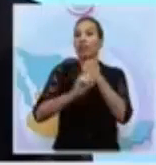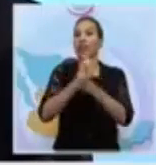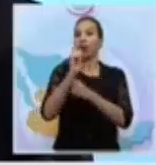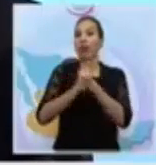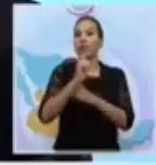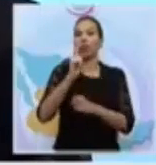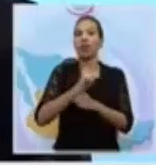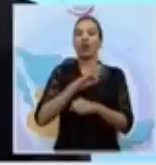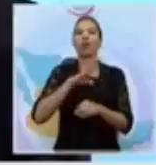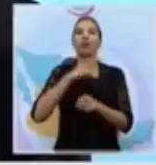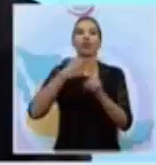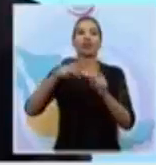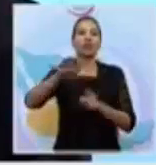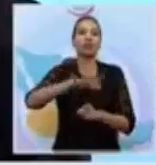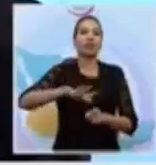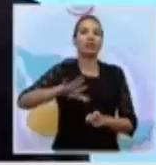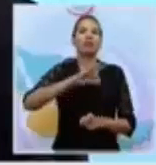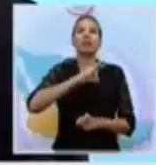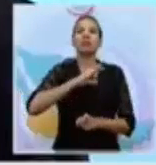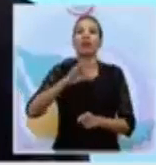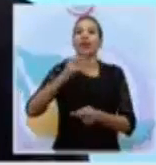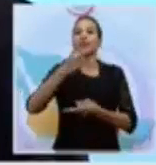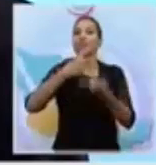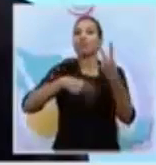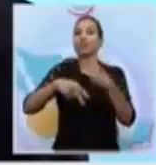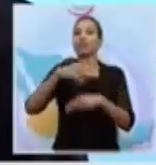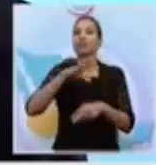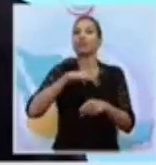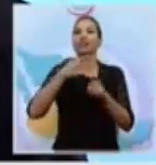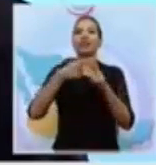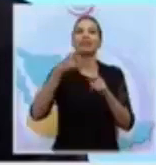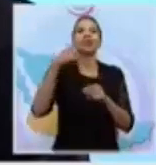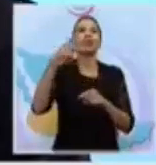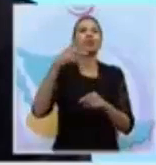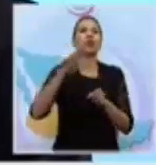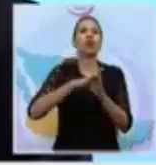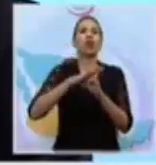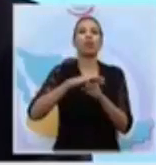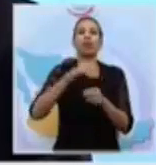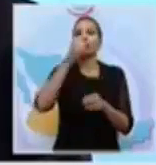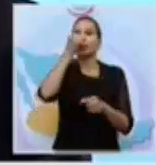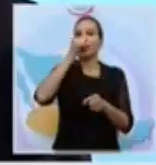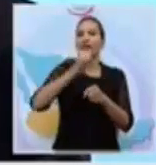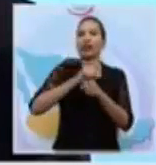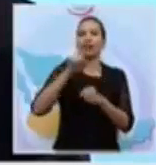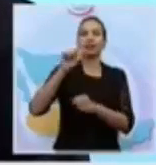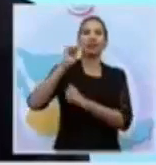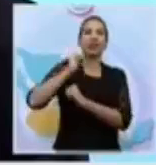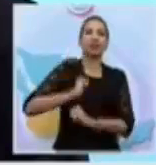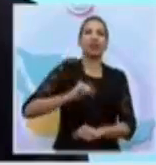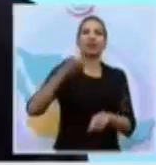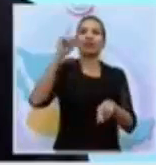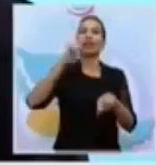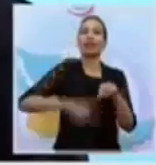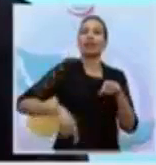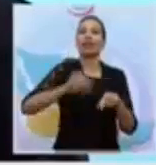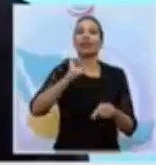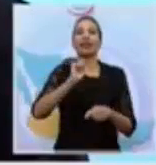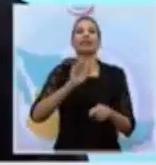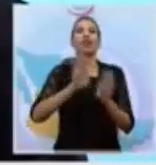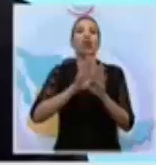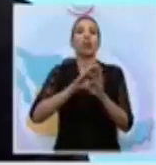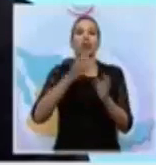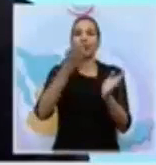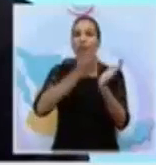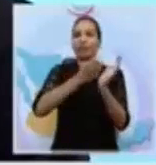corte sectorial que puede abordarse por una secretaría, y porque agudiza la separación de lo económico y lo